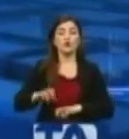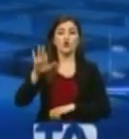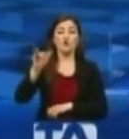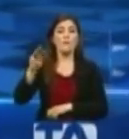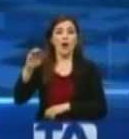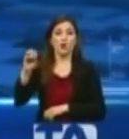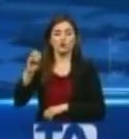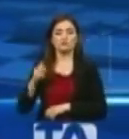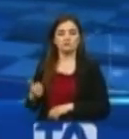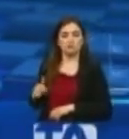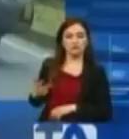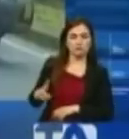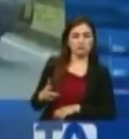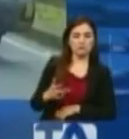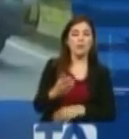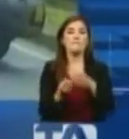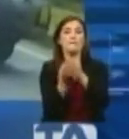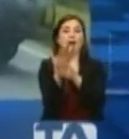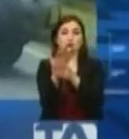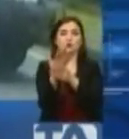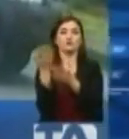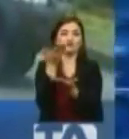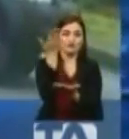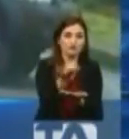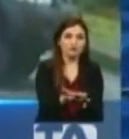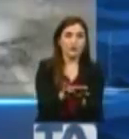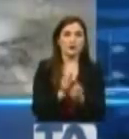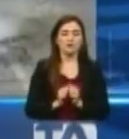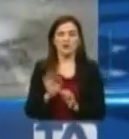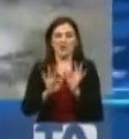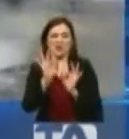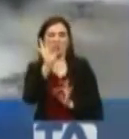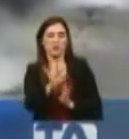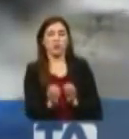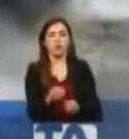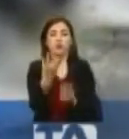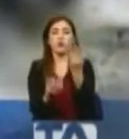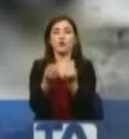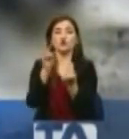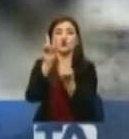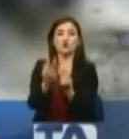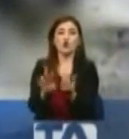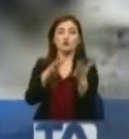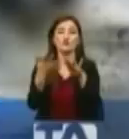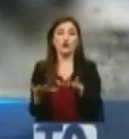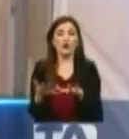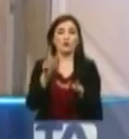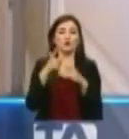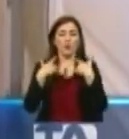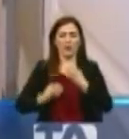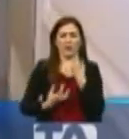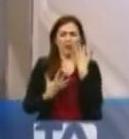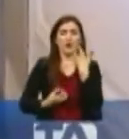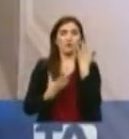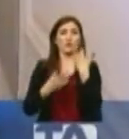se desplazaban hacia la ciudad de Pasto. Los atacantes también prendieron fuego al vehículo. Al parecer, 2 de los funcionarios murieron incinerados. Desde